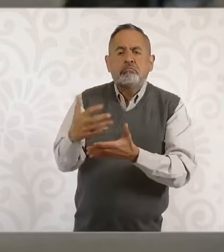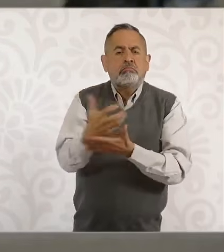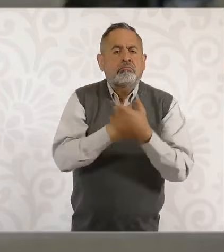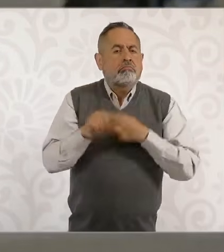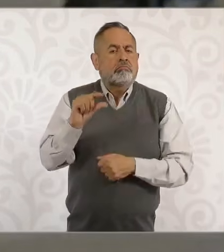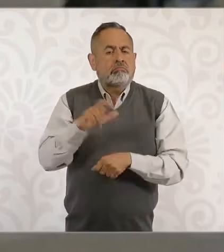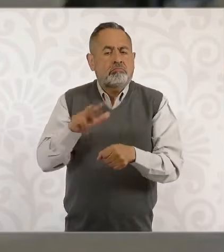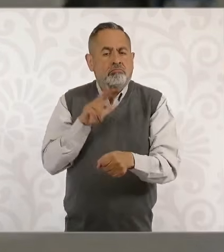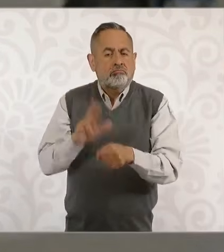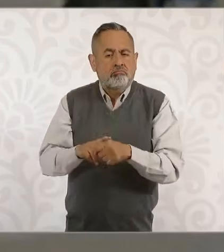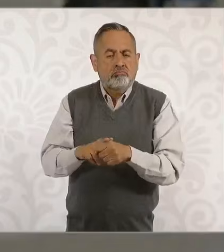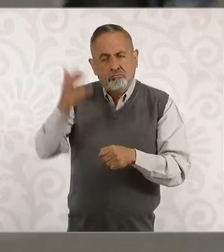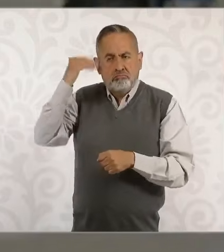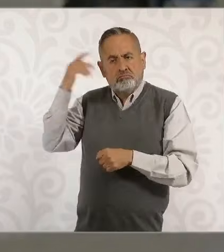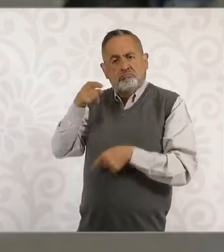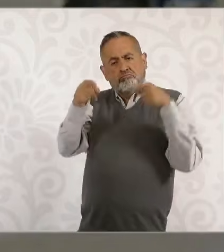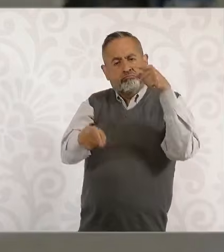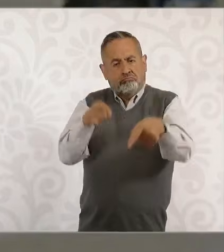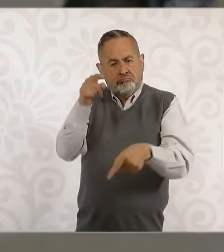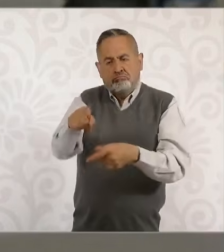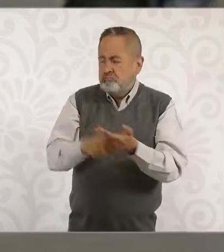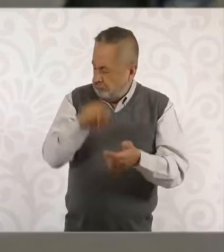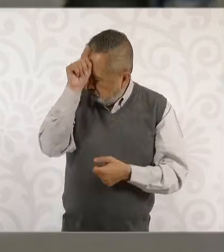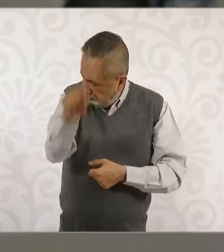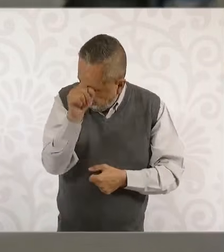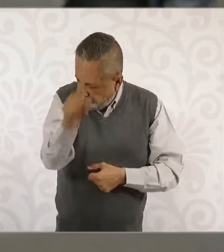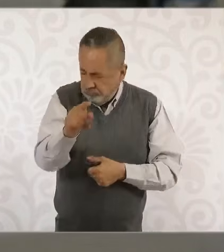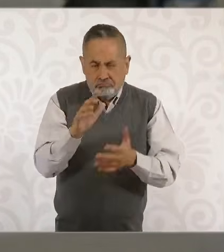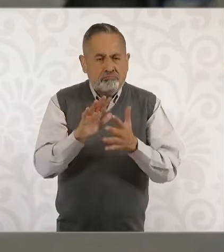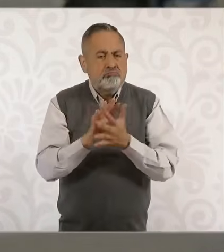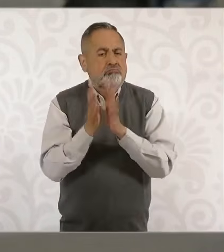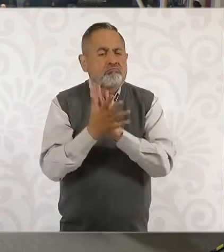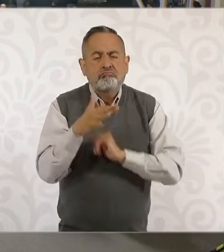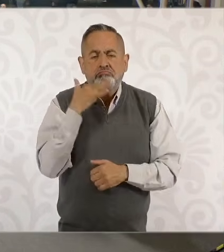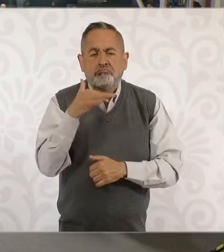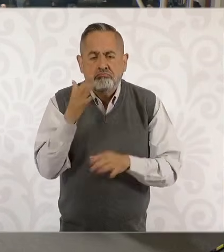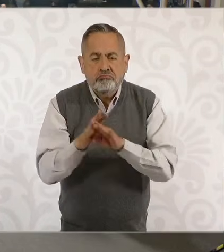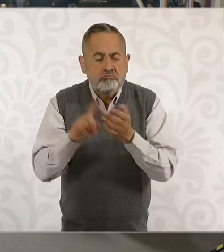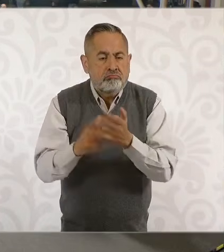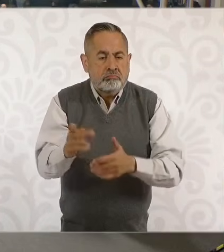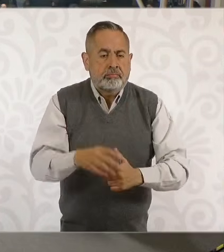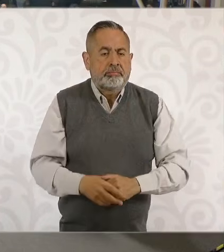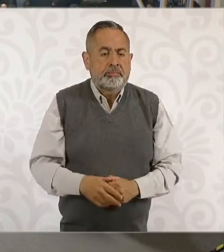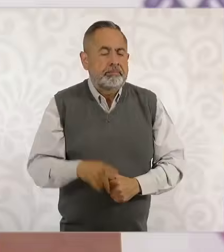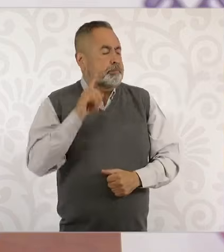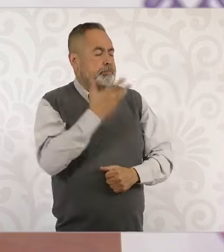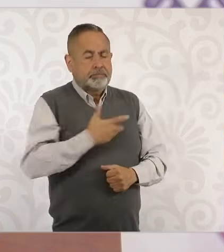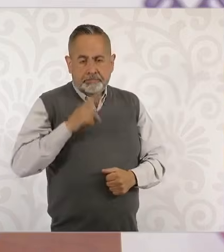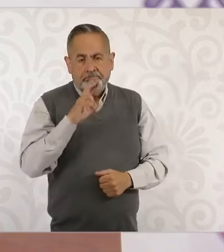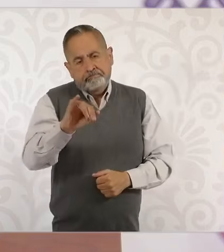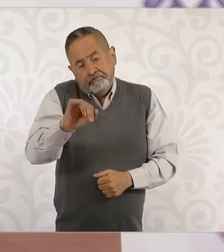ya antes ha sido señalada, incluso vinculada a temas de corrupción? Pues hay que revisarlo, hay que